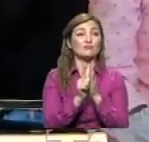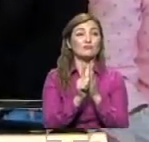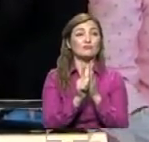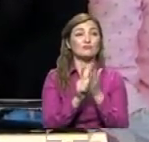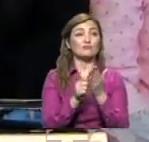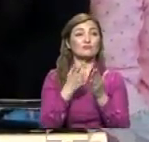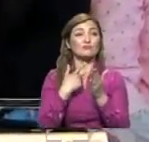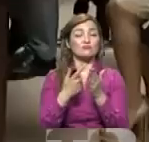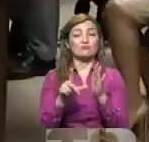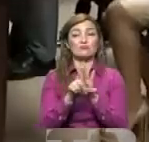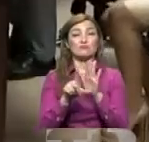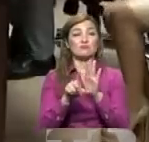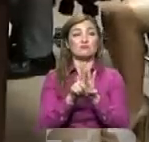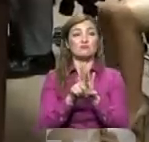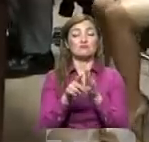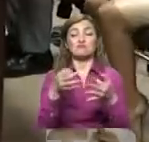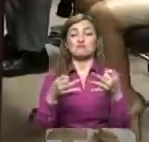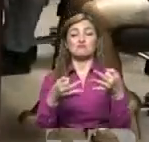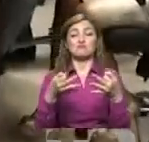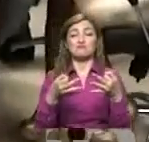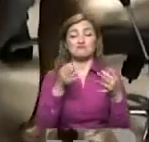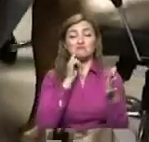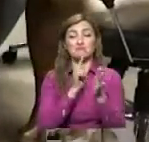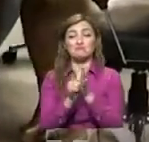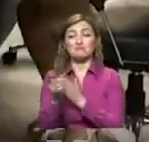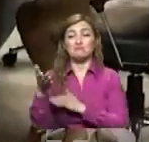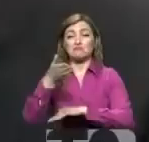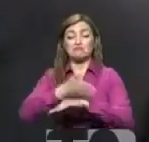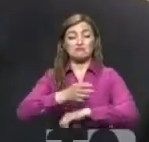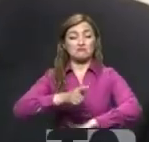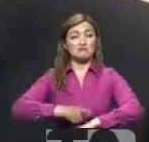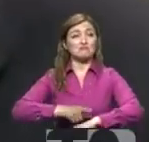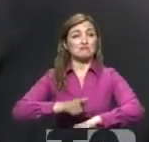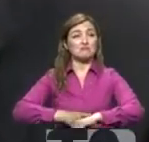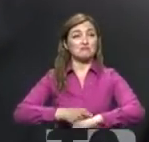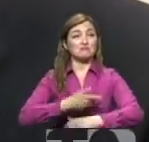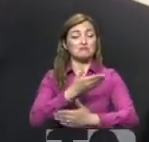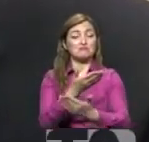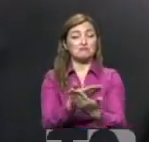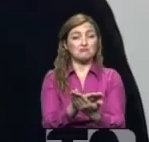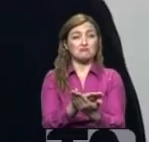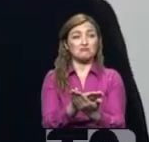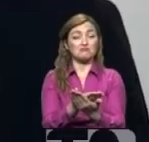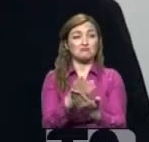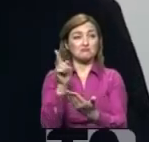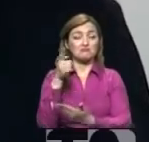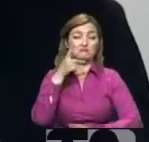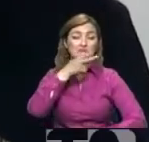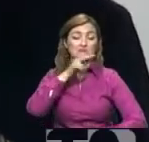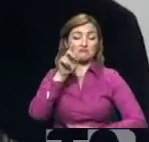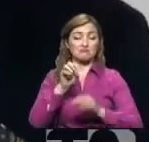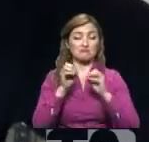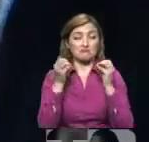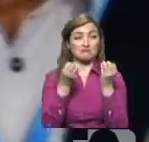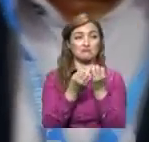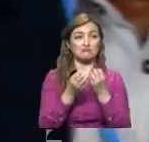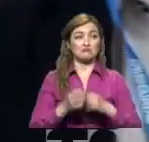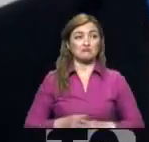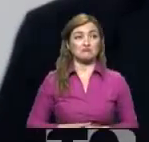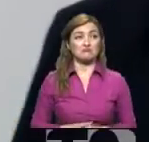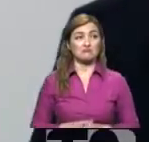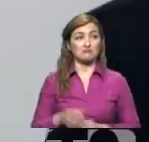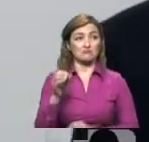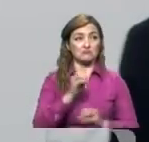de personería jurídica y que dichas impugnaciones no se presentaron a tiempo. Asunto que es desmentido desde la organización. Presentamos